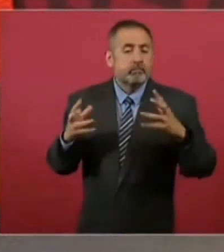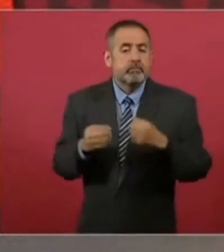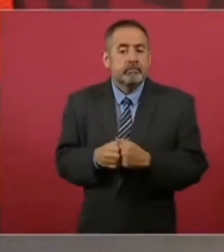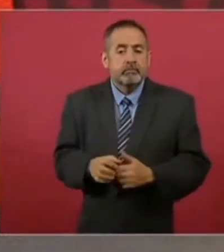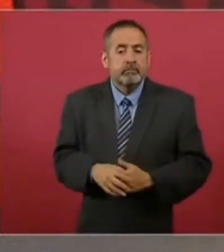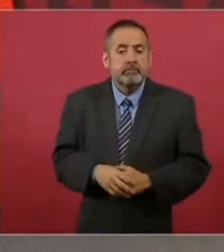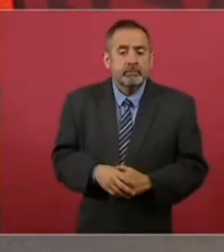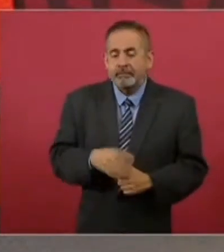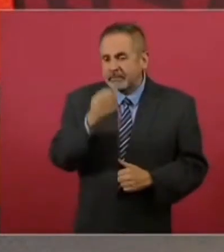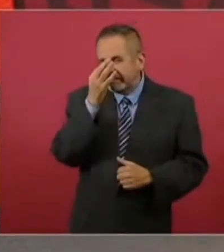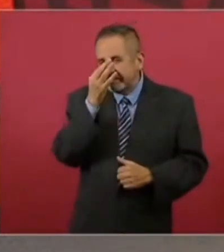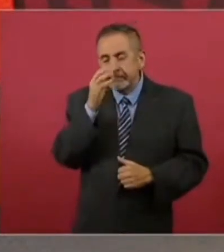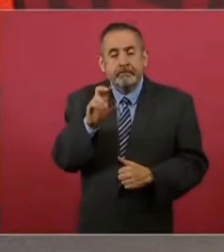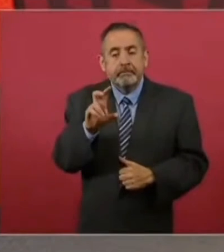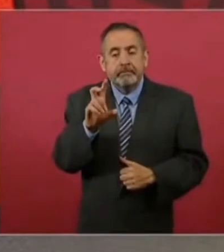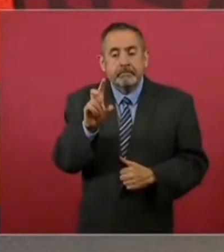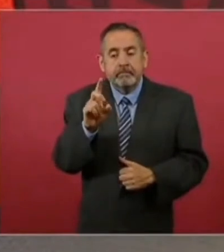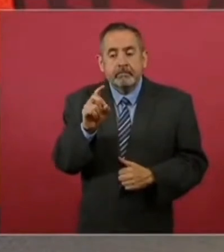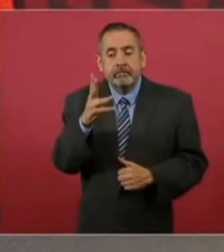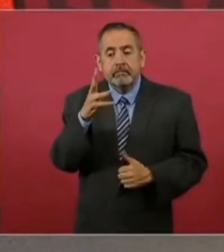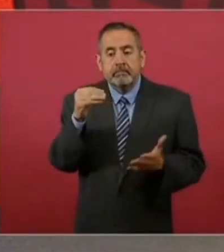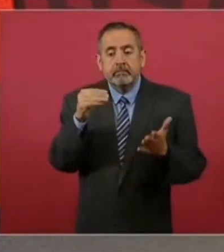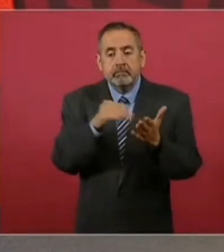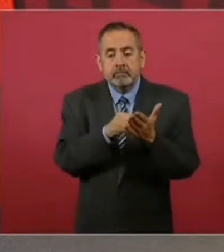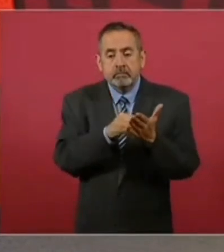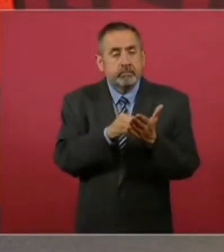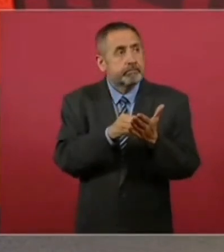solo 34 mil barriles de déficit.